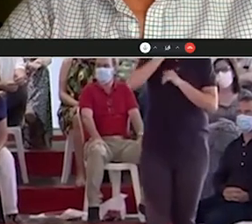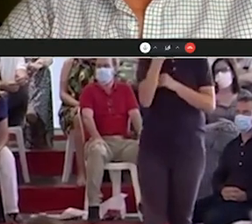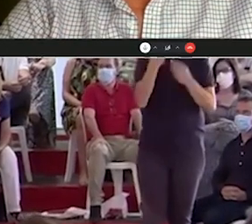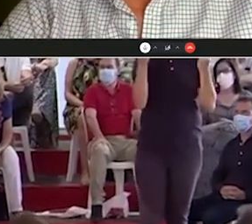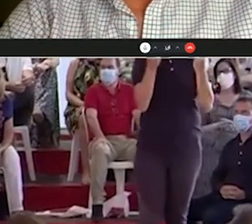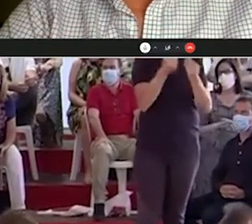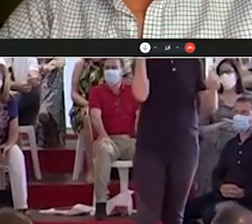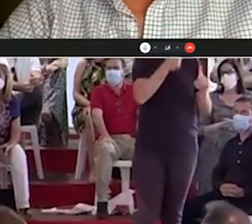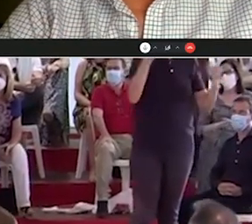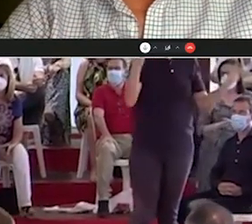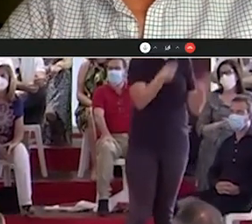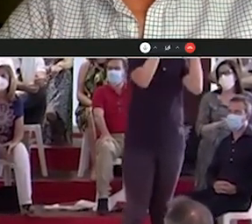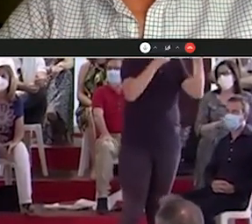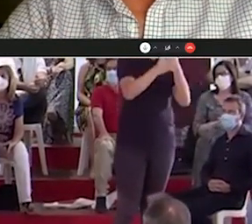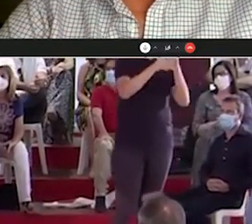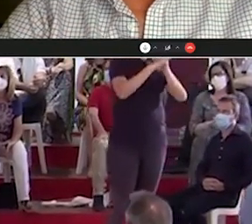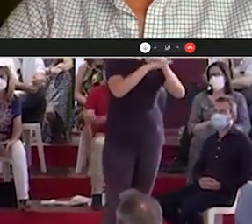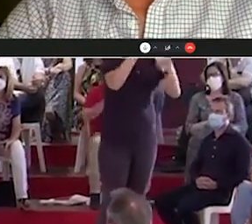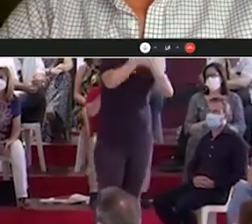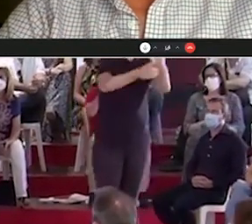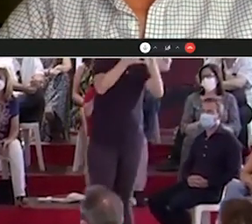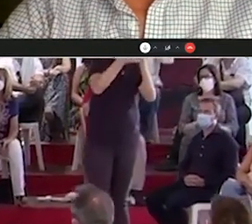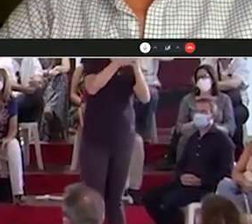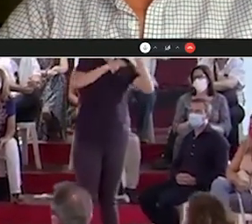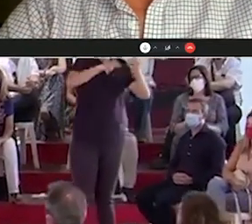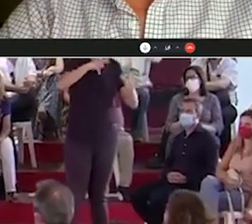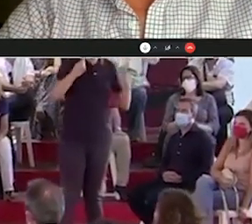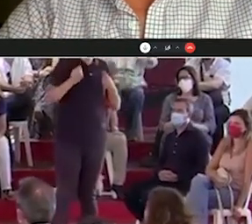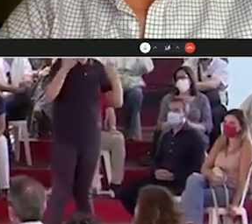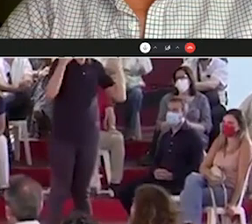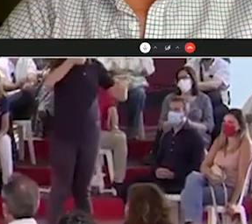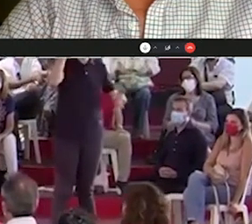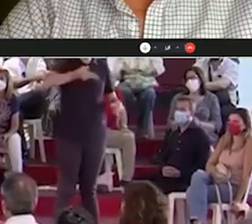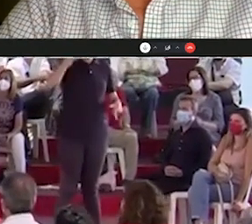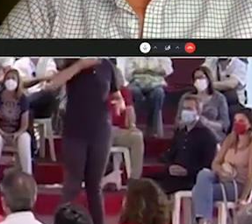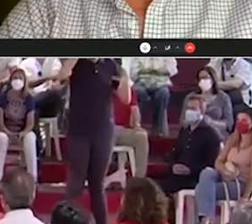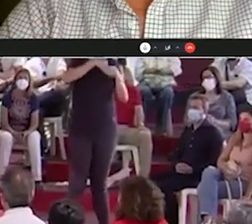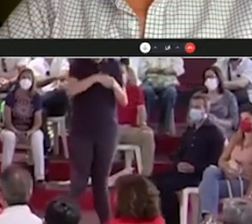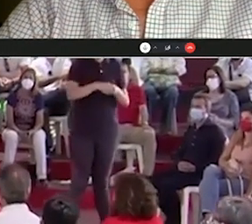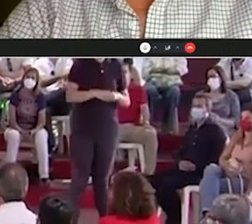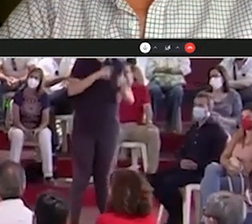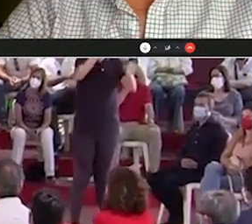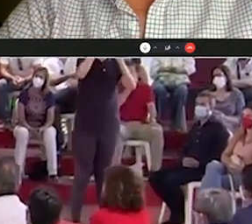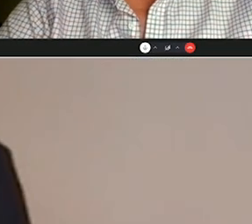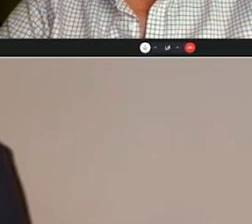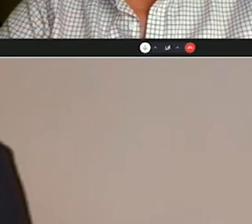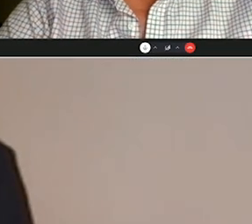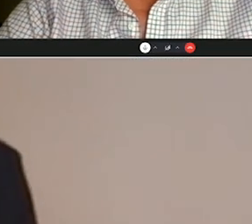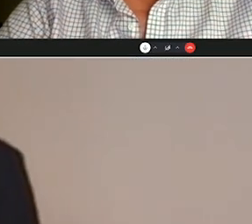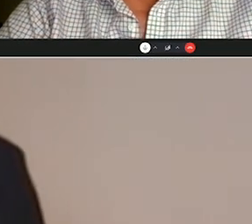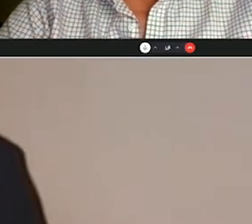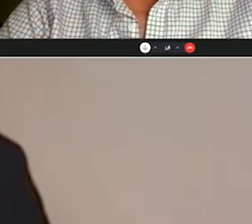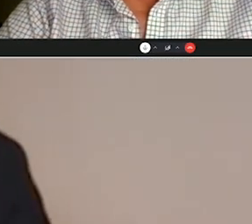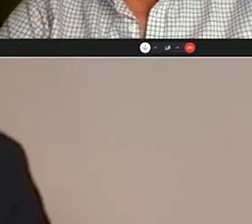Estado pueda atender las situaciones cada vez crecientes y necesarias que le va a ocasionar. Entonces, es lo que tú dices,